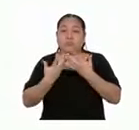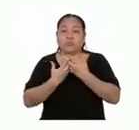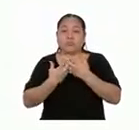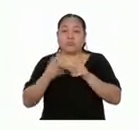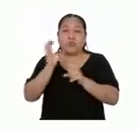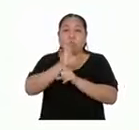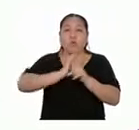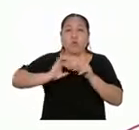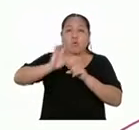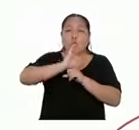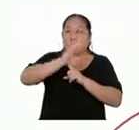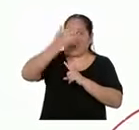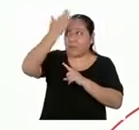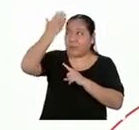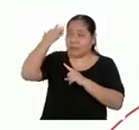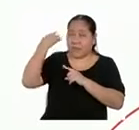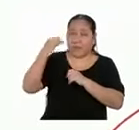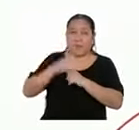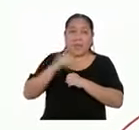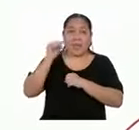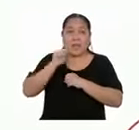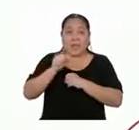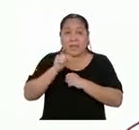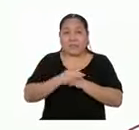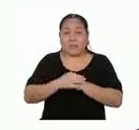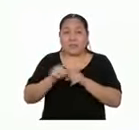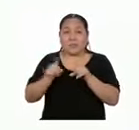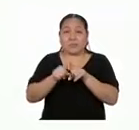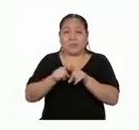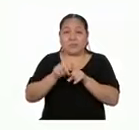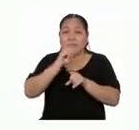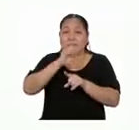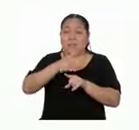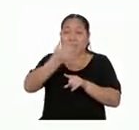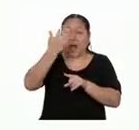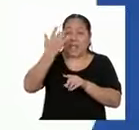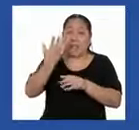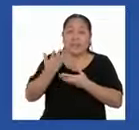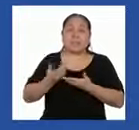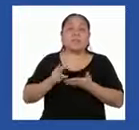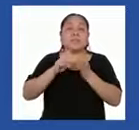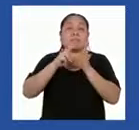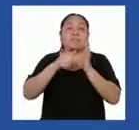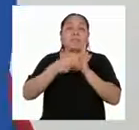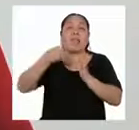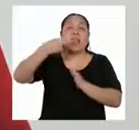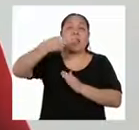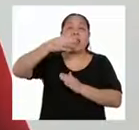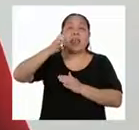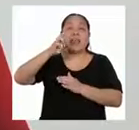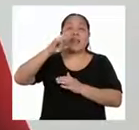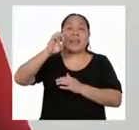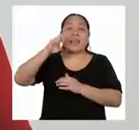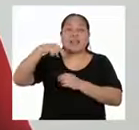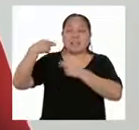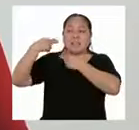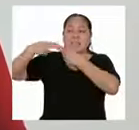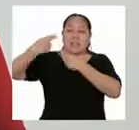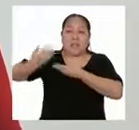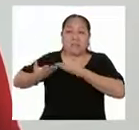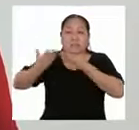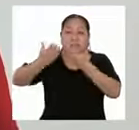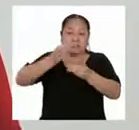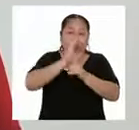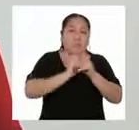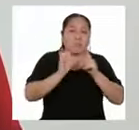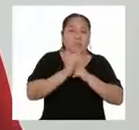peruanas y peruanos prehispánicos. Eso tiene que ver con lo que ha dicho antes de la herencia cultural y el patrimonio. Entonces, ¿de